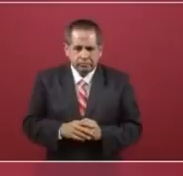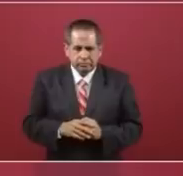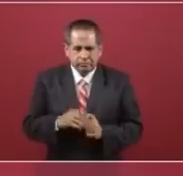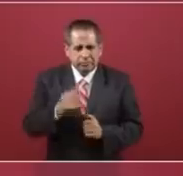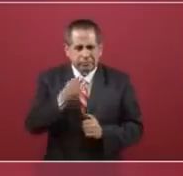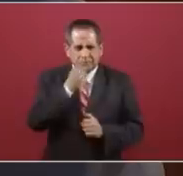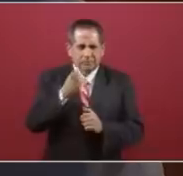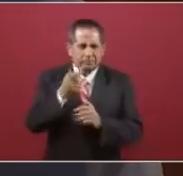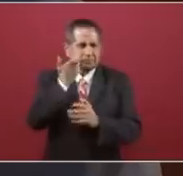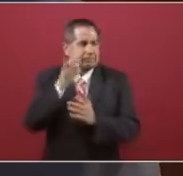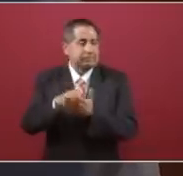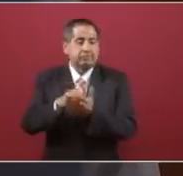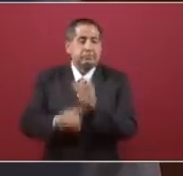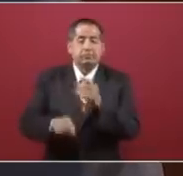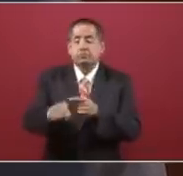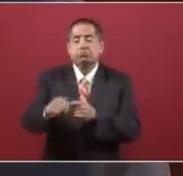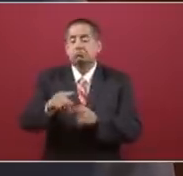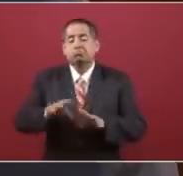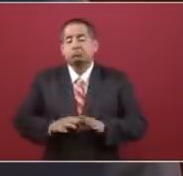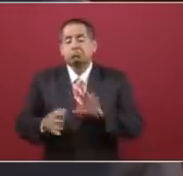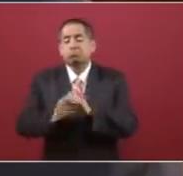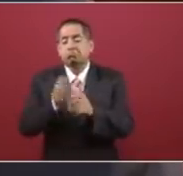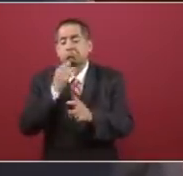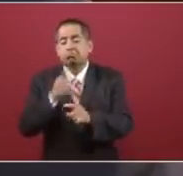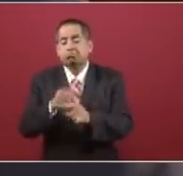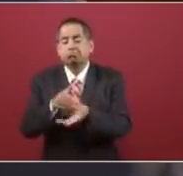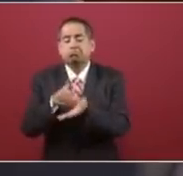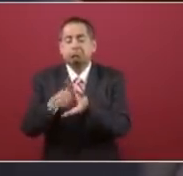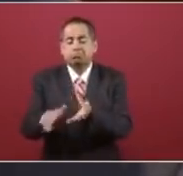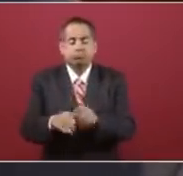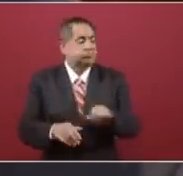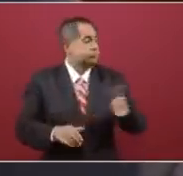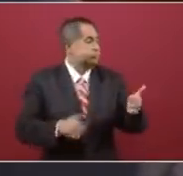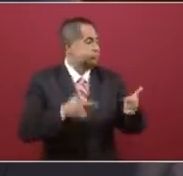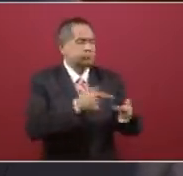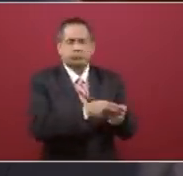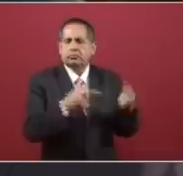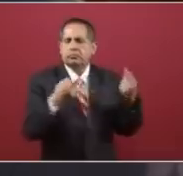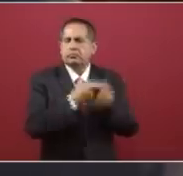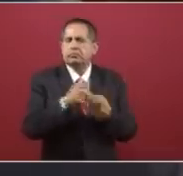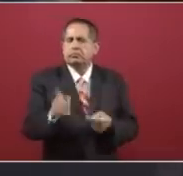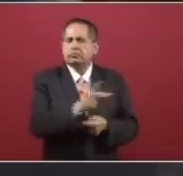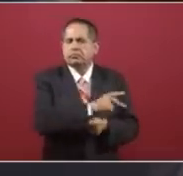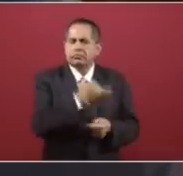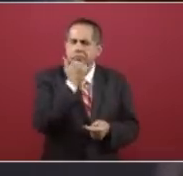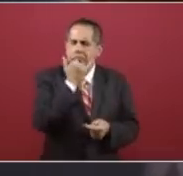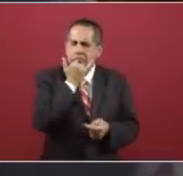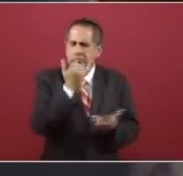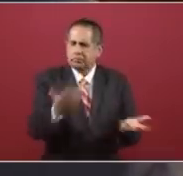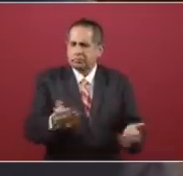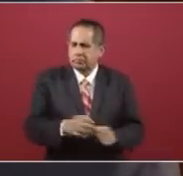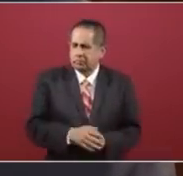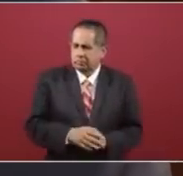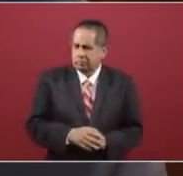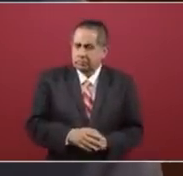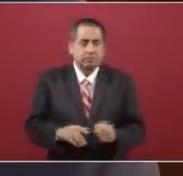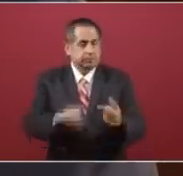Ese tipo de argumentos. En otra ocasión esta autopista de